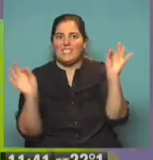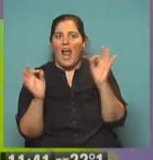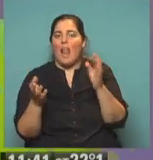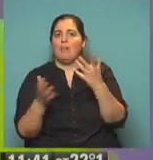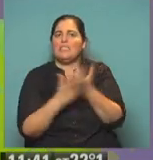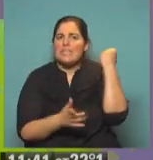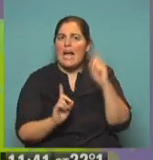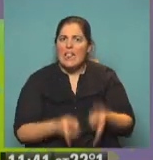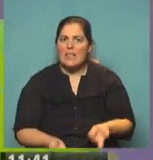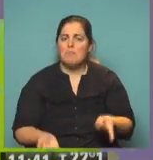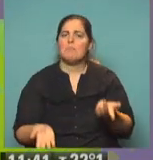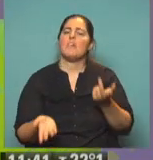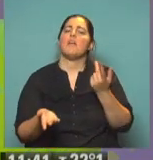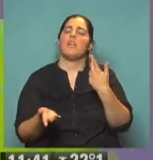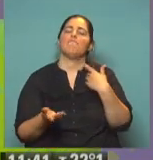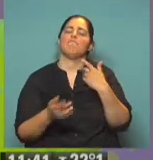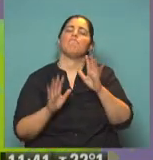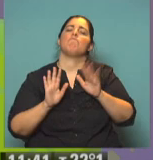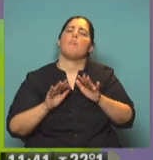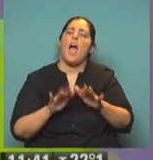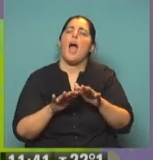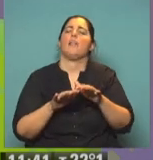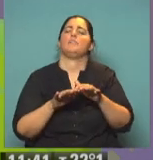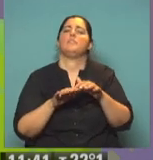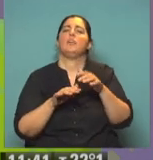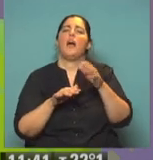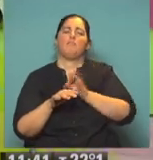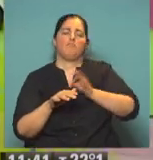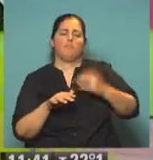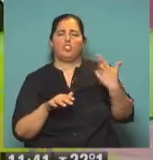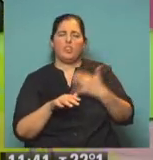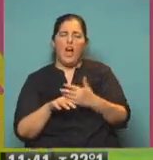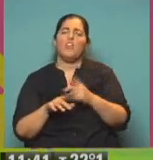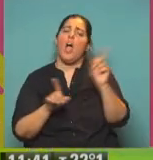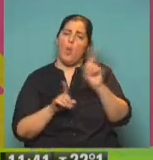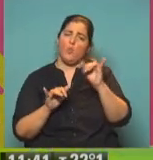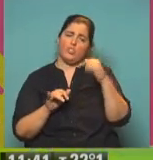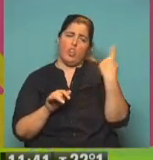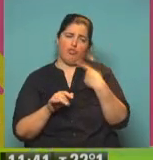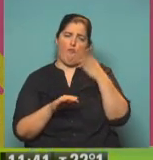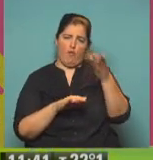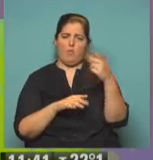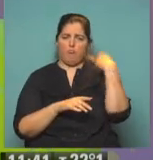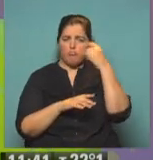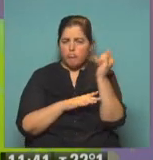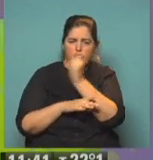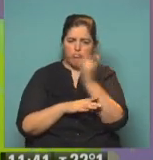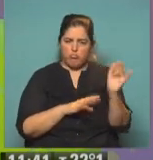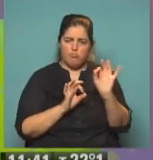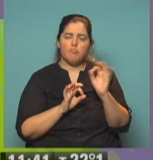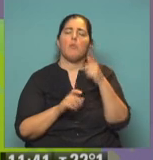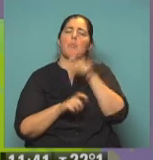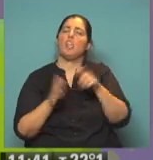gran parte las movilizaciones, las marchas que vivimos durante estos años, sí, que algunas de ellas las cubrimos nosotros, de personas con